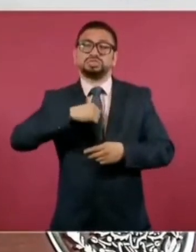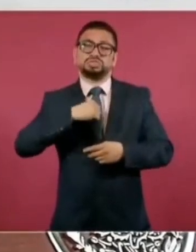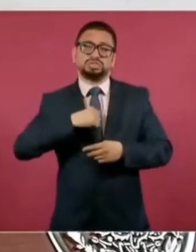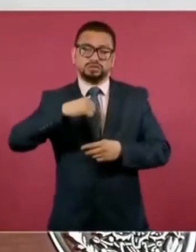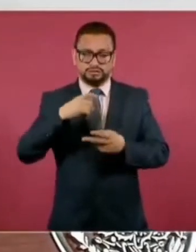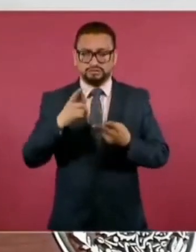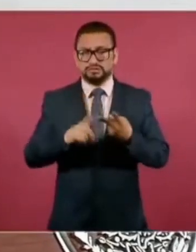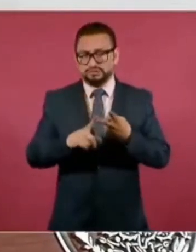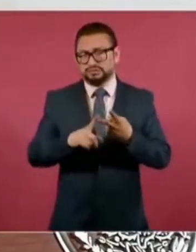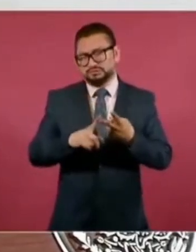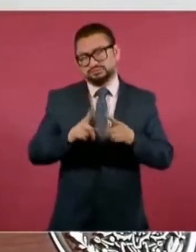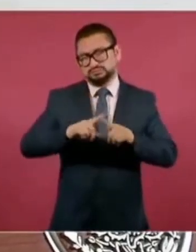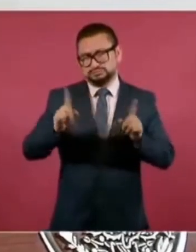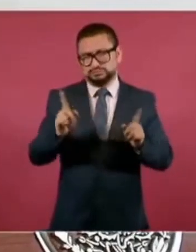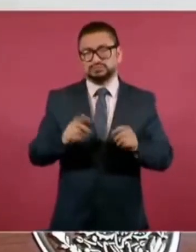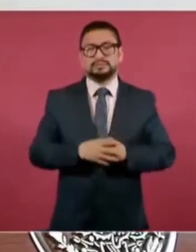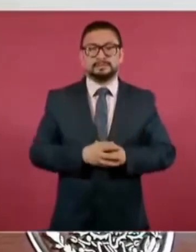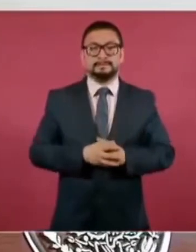Los